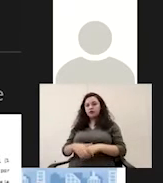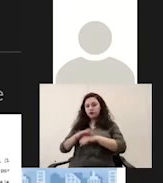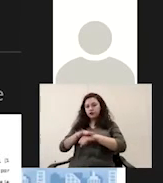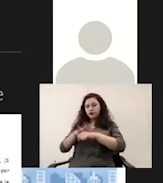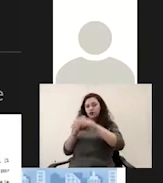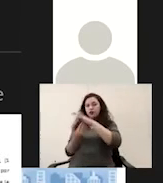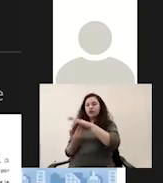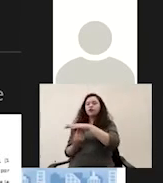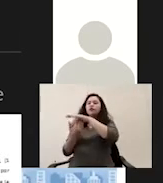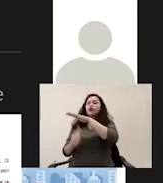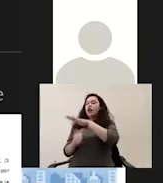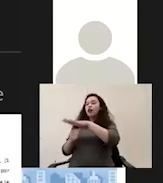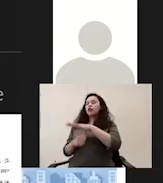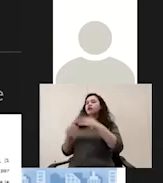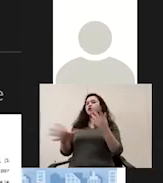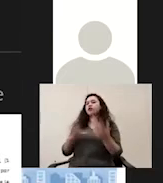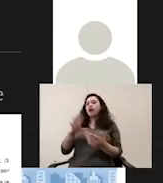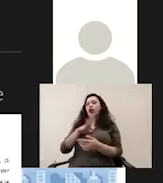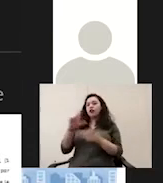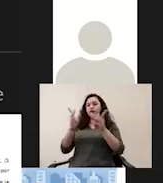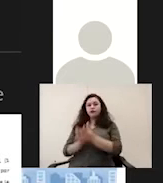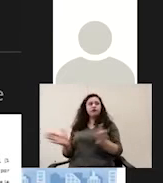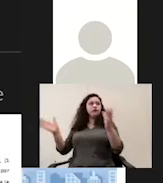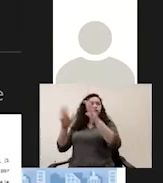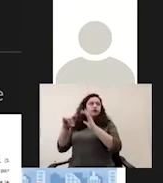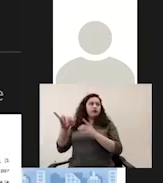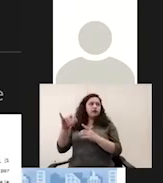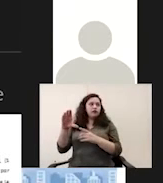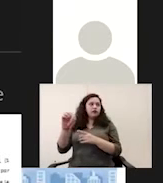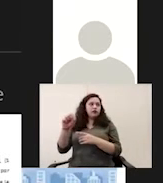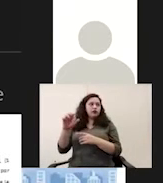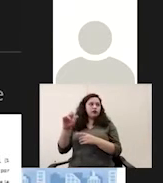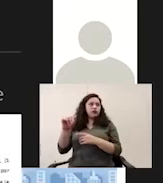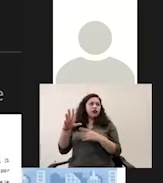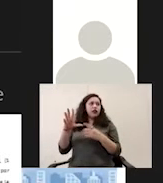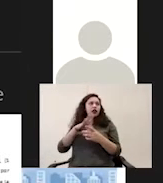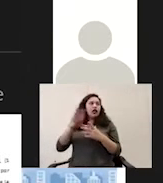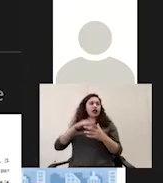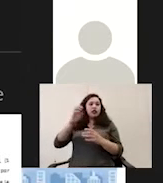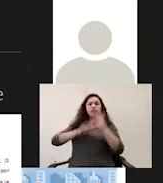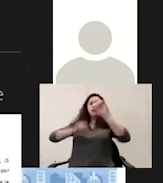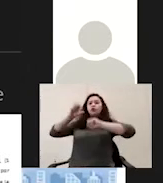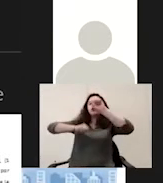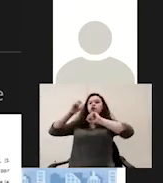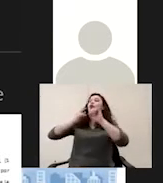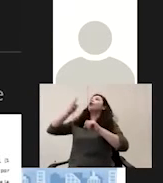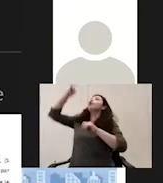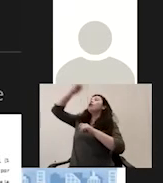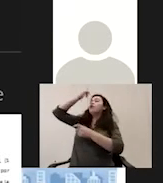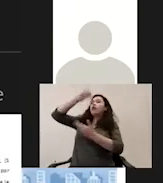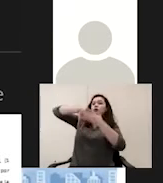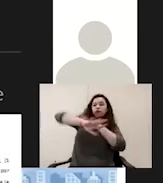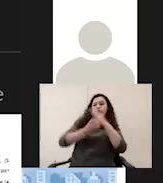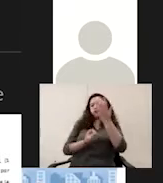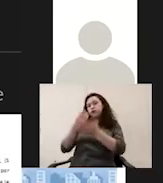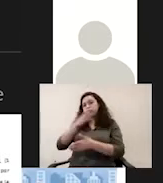tinacos cisterna, y obviamente requieren una escalera muy alta para poder entrar y poder salir, y